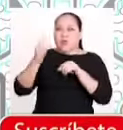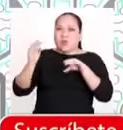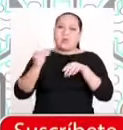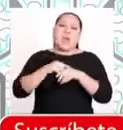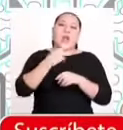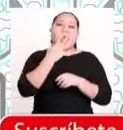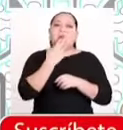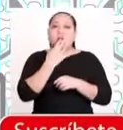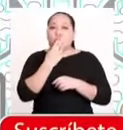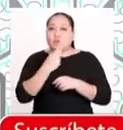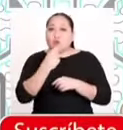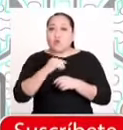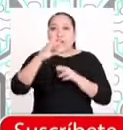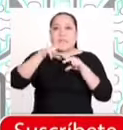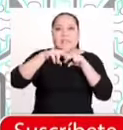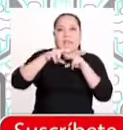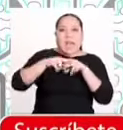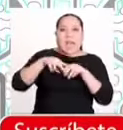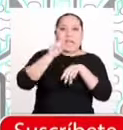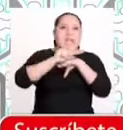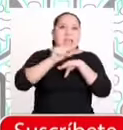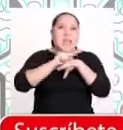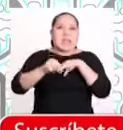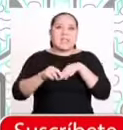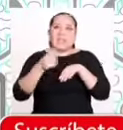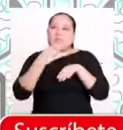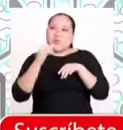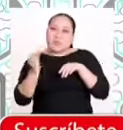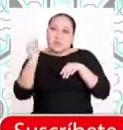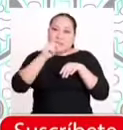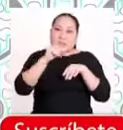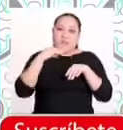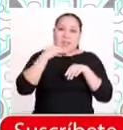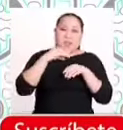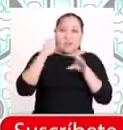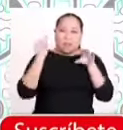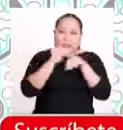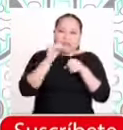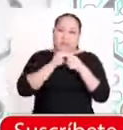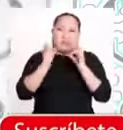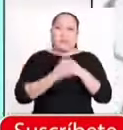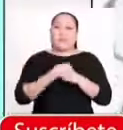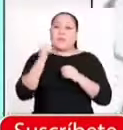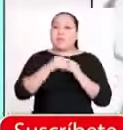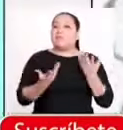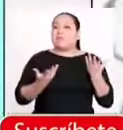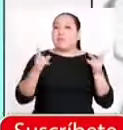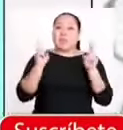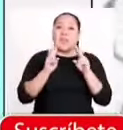como azúcar, sal, grasas, edulcorantes o aditivos. Pueden ser de origen vegetal, como frutas,